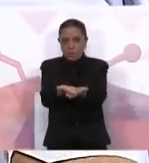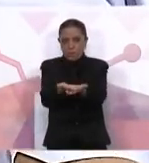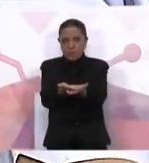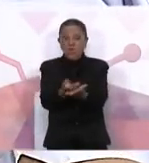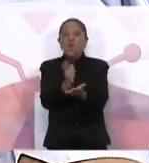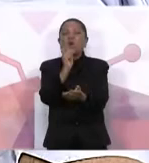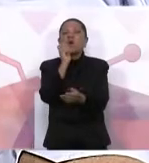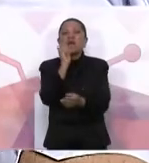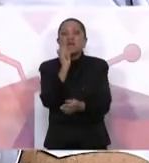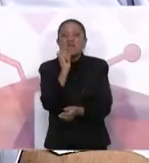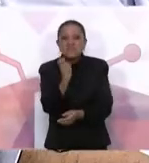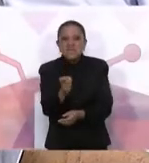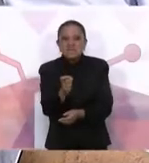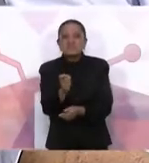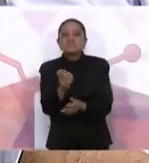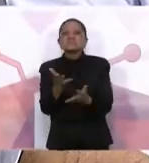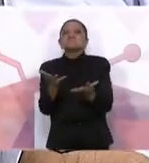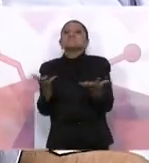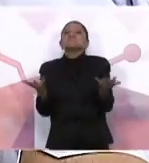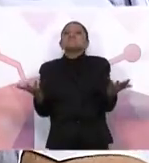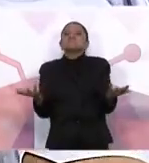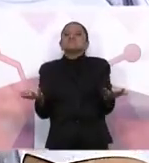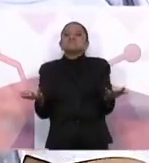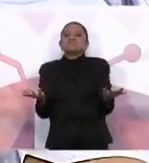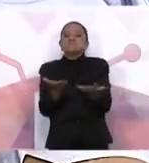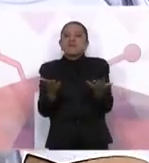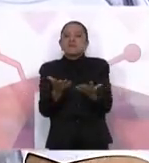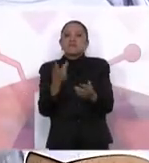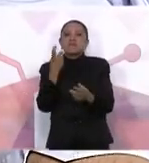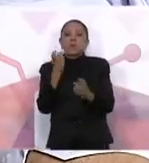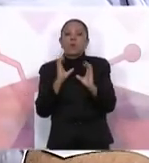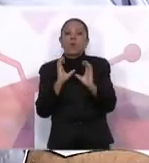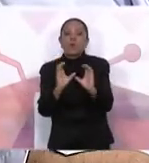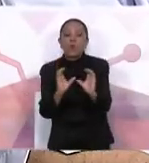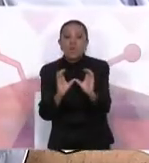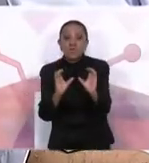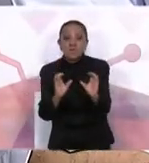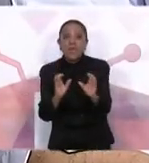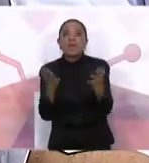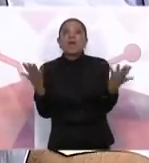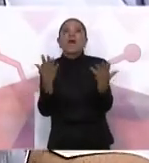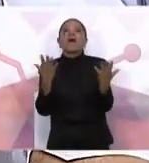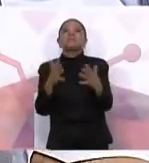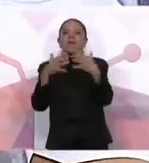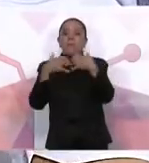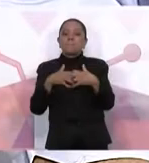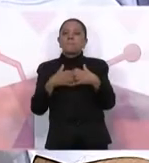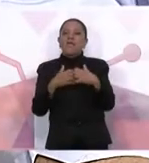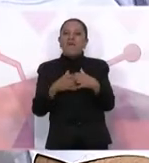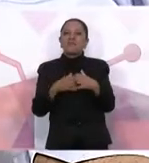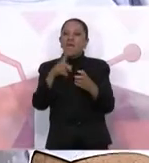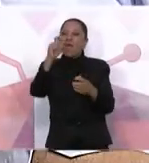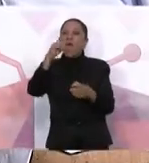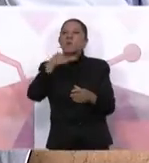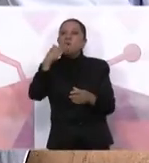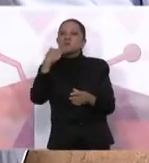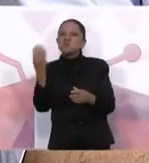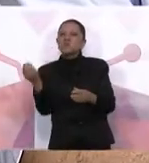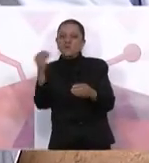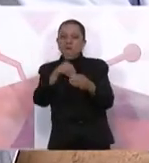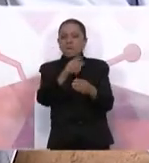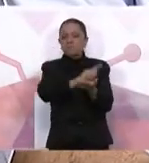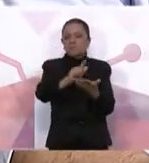de cuidar generar plantas tratadoras de agua para la limpieza